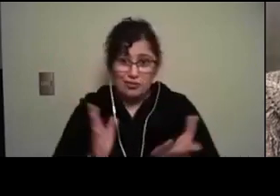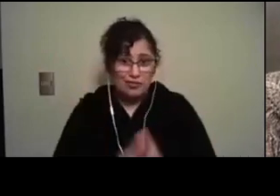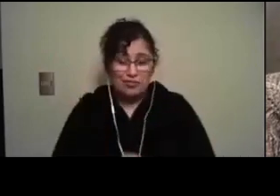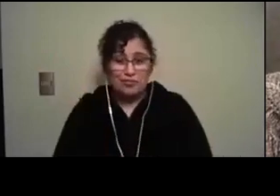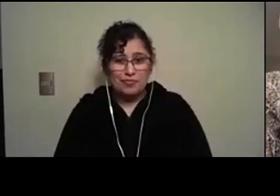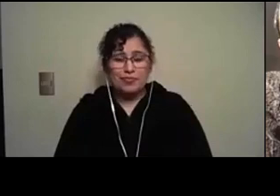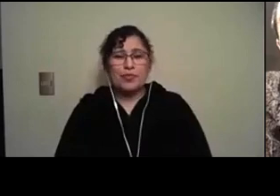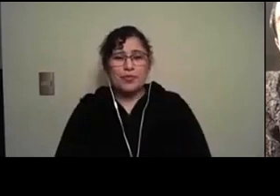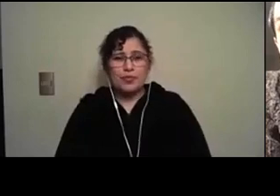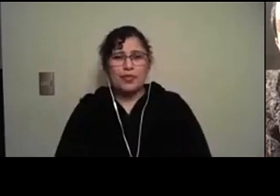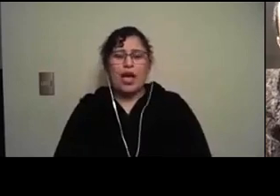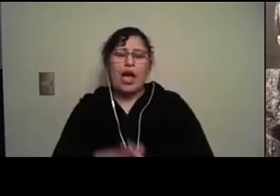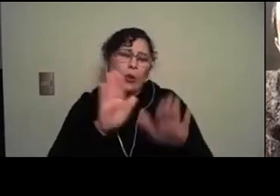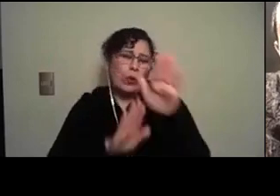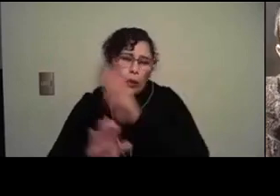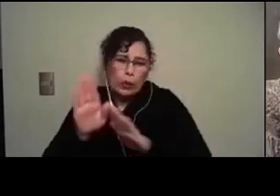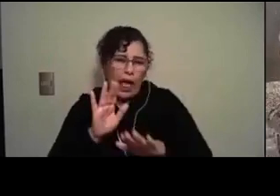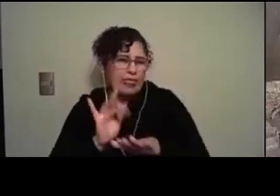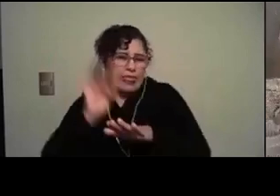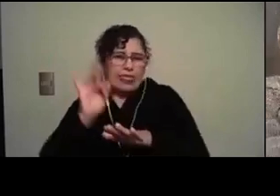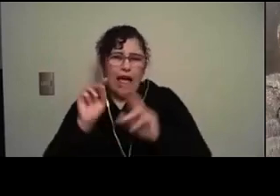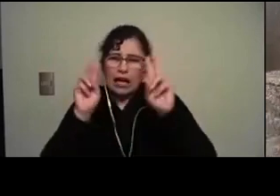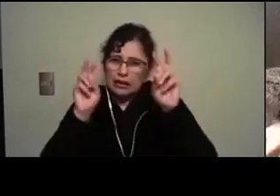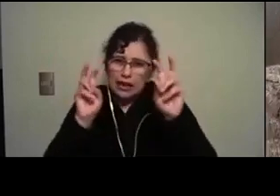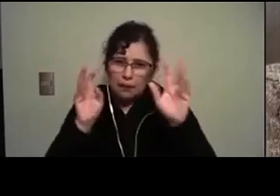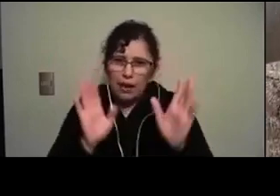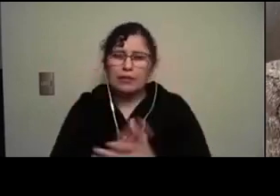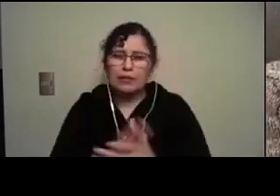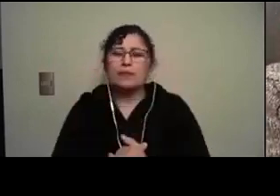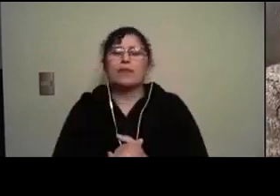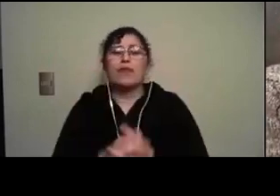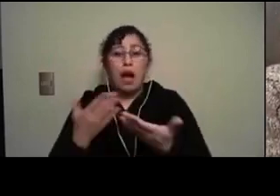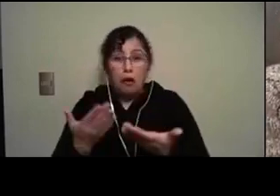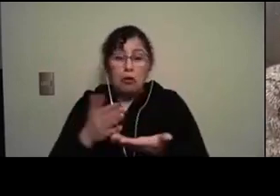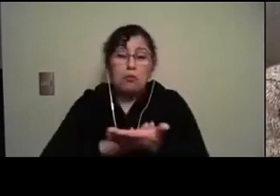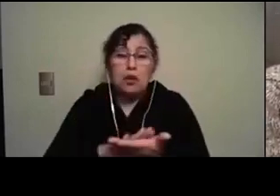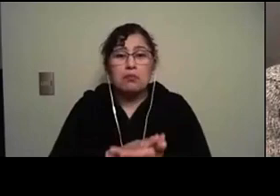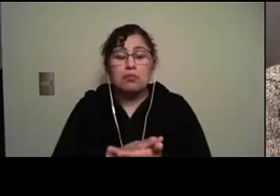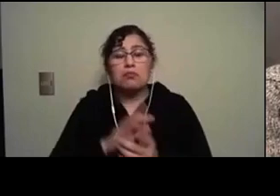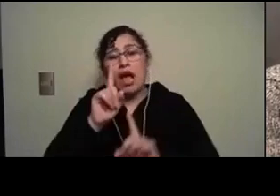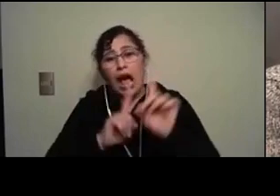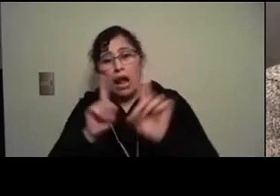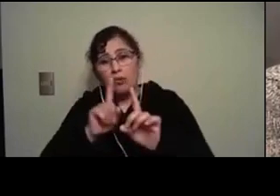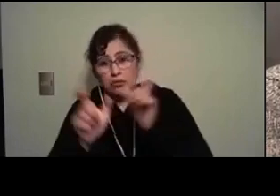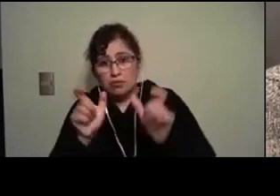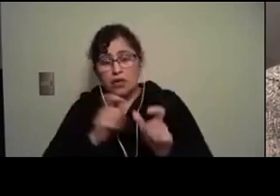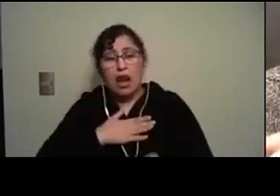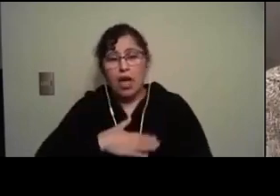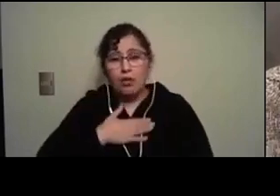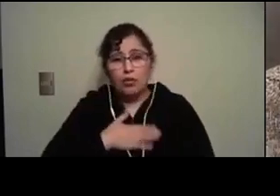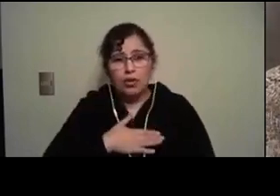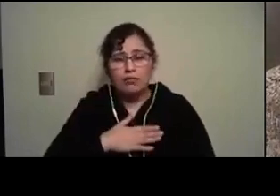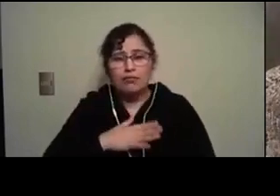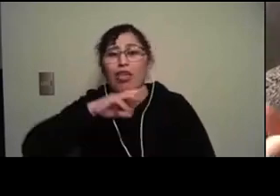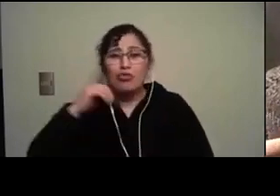Entonces hay que Exactamente. ser súper cuidadoso, ¿ya? Y por eso, o sea, en general, a alguien que le guste, o sea, para trabajar en adulto mayor, te tiene que